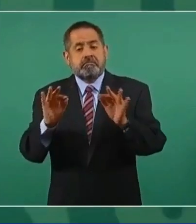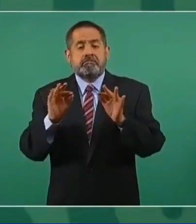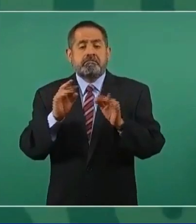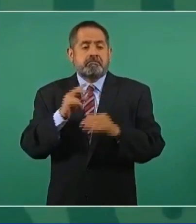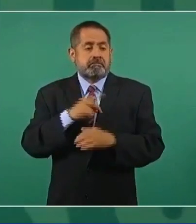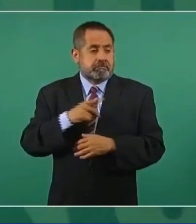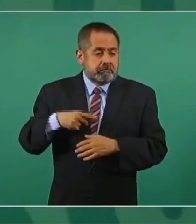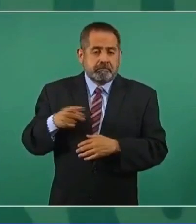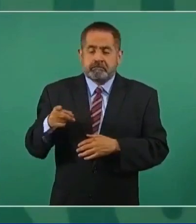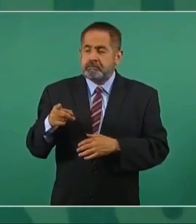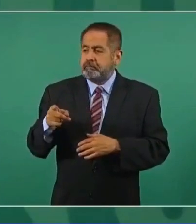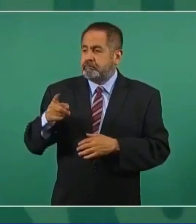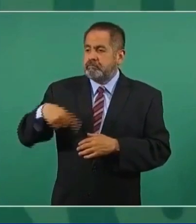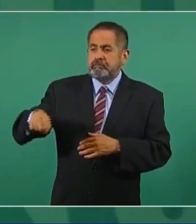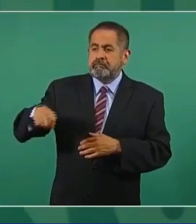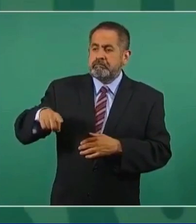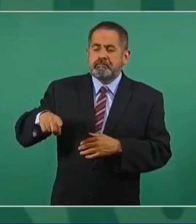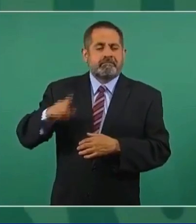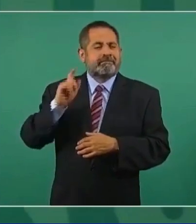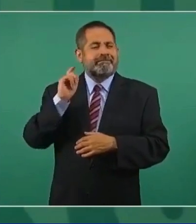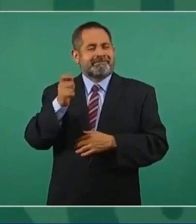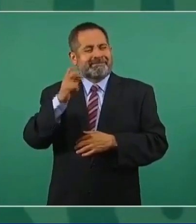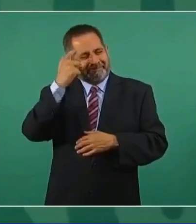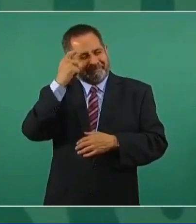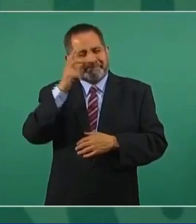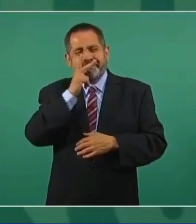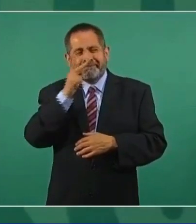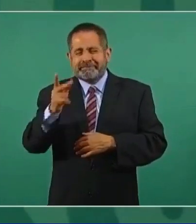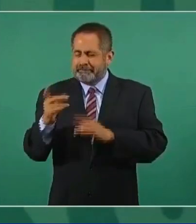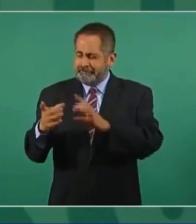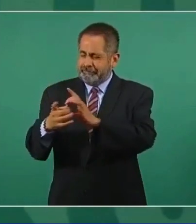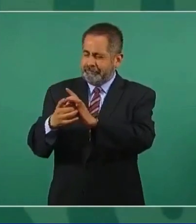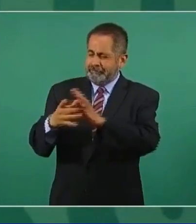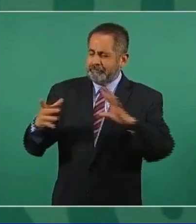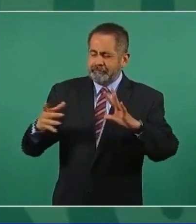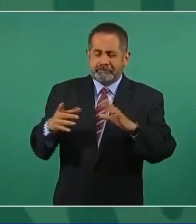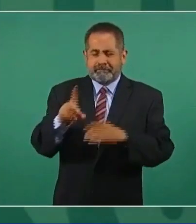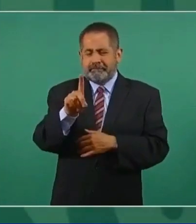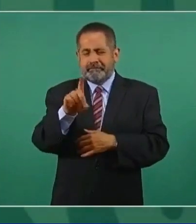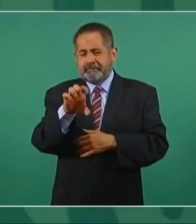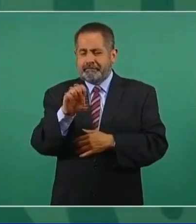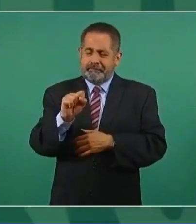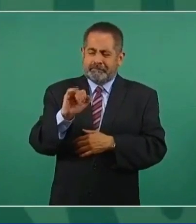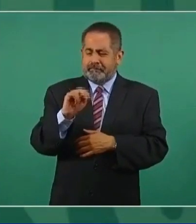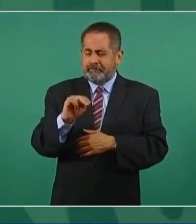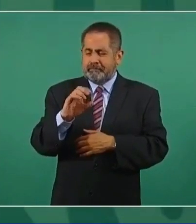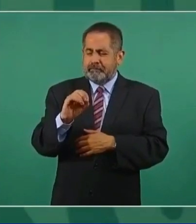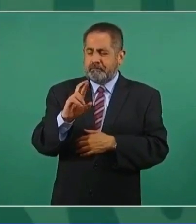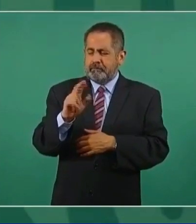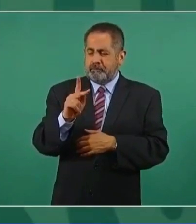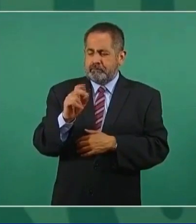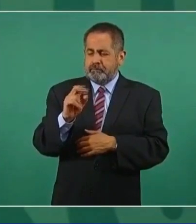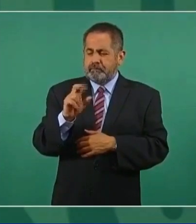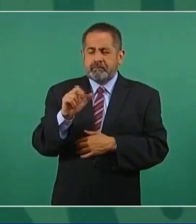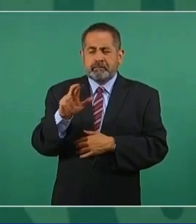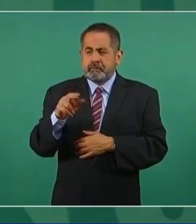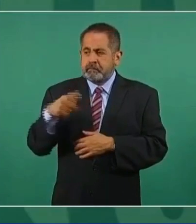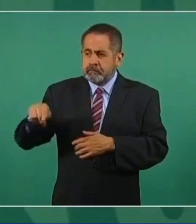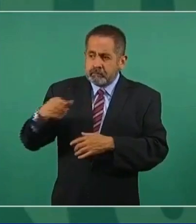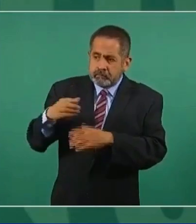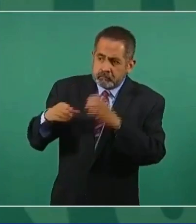que desincorporar, esa era la palabra, los bienes públicos.